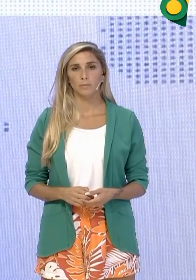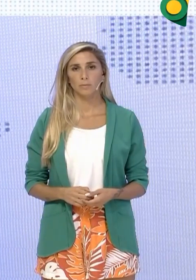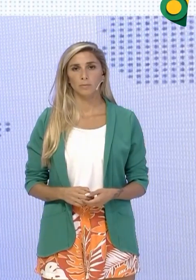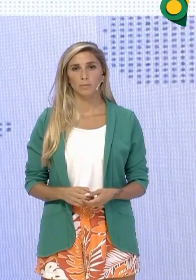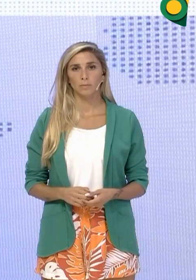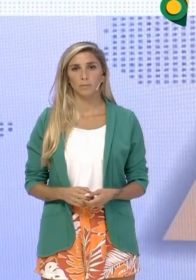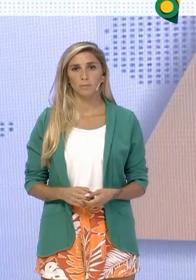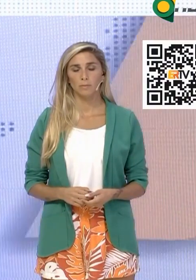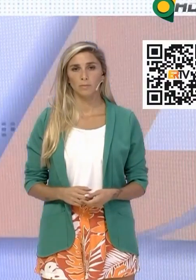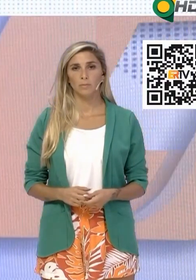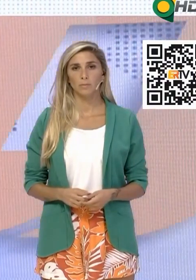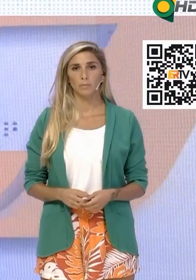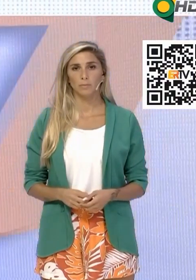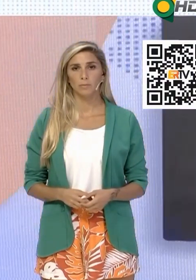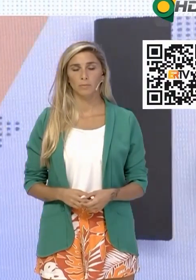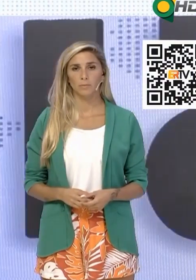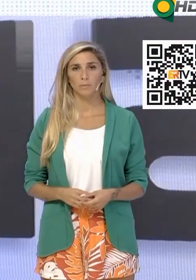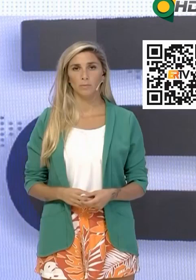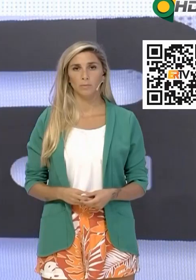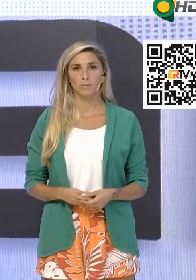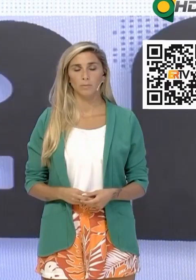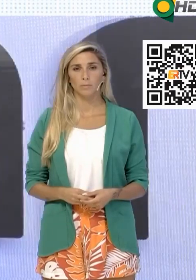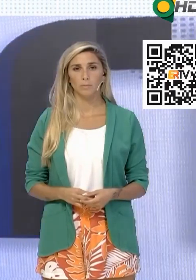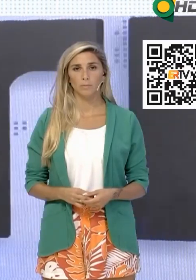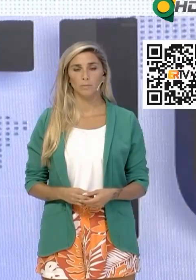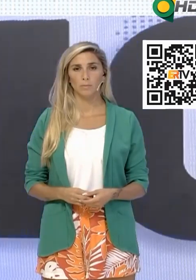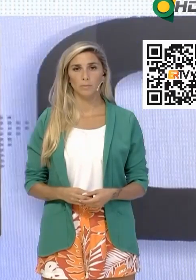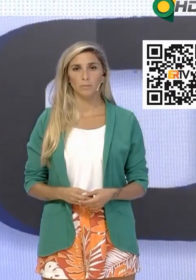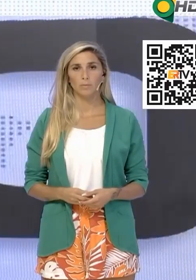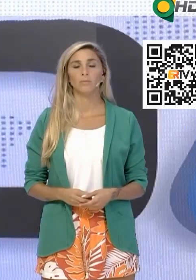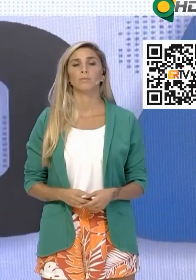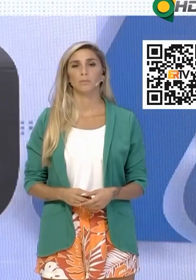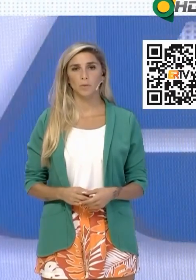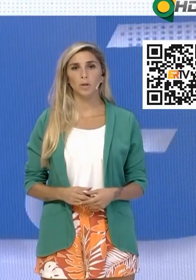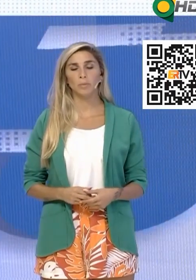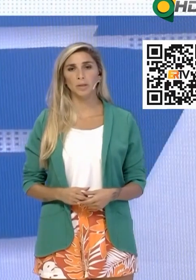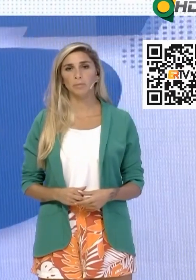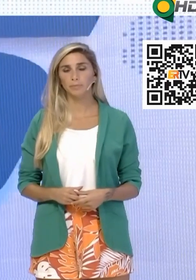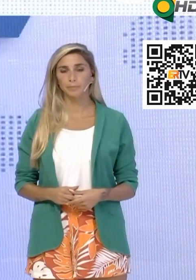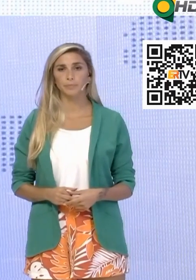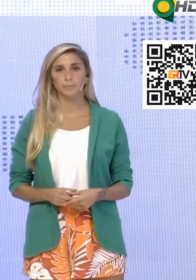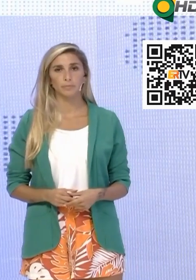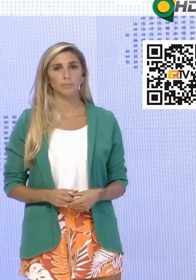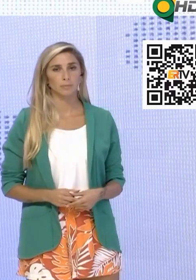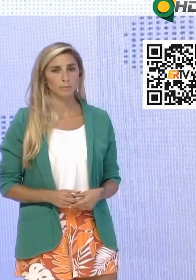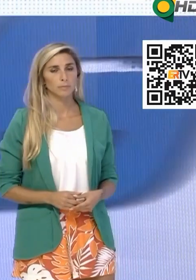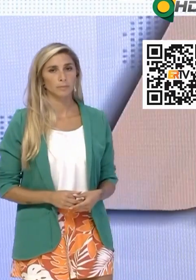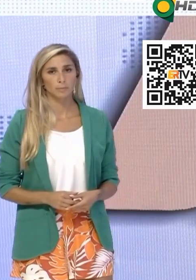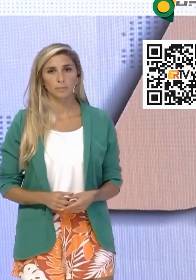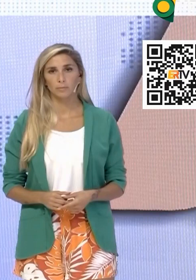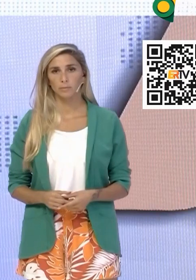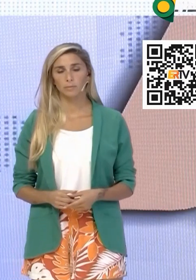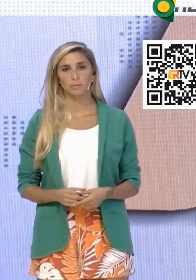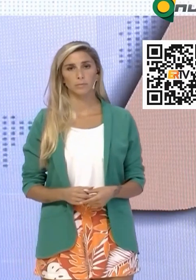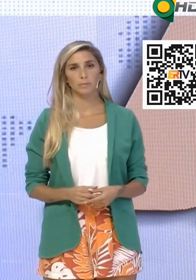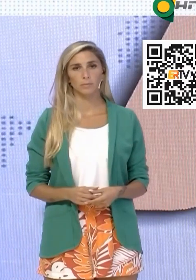inmersos en ese mundo informático y nadie nos educó. Totalmente. Hablo desde mi lugar. Somos